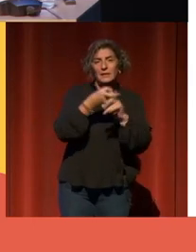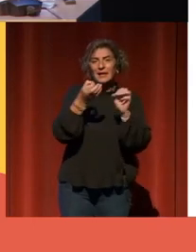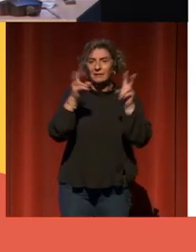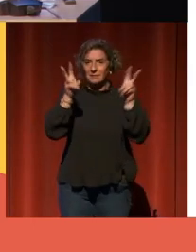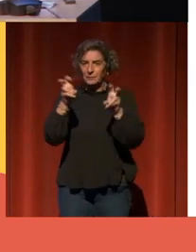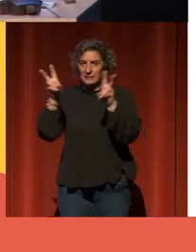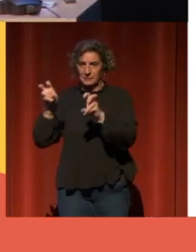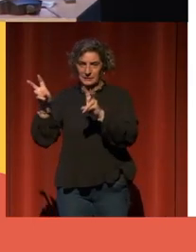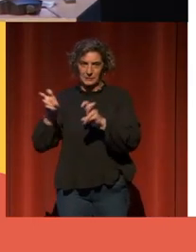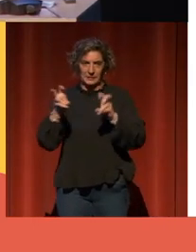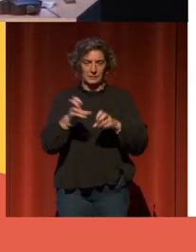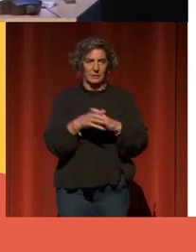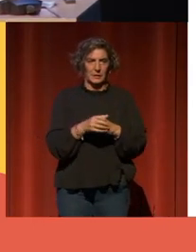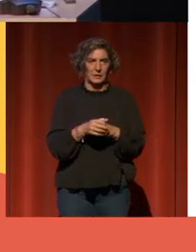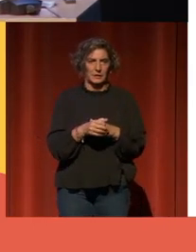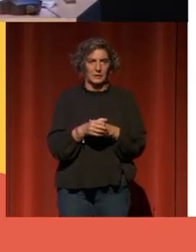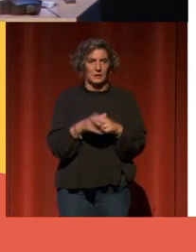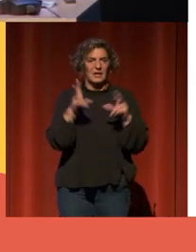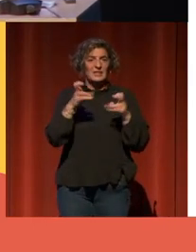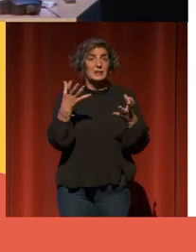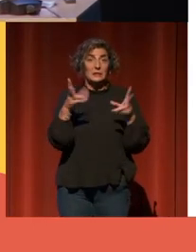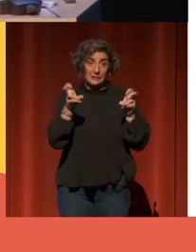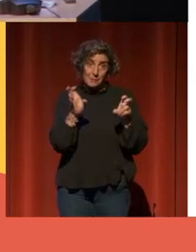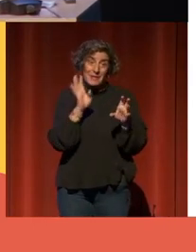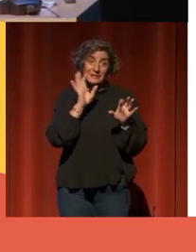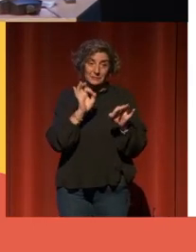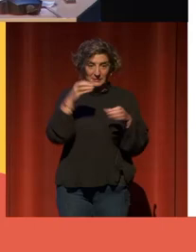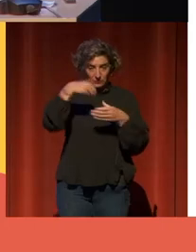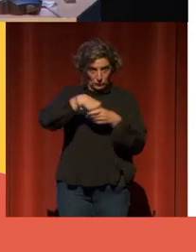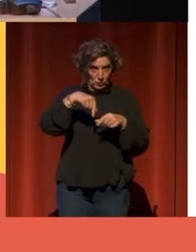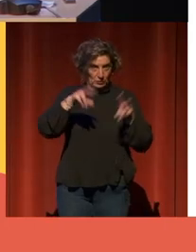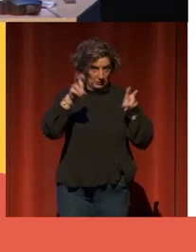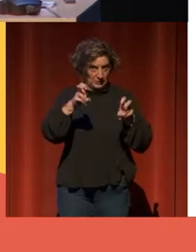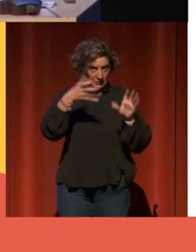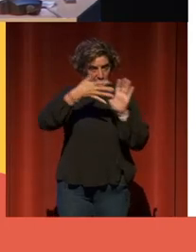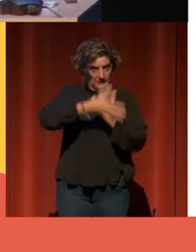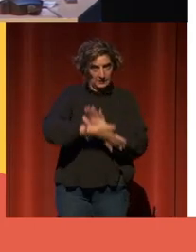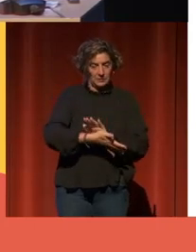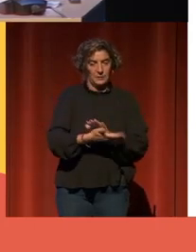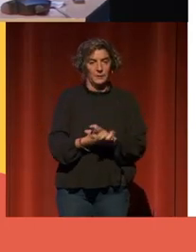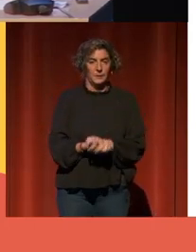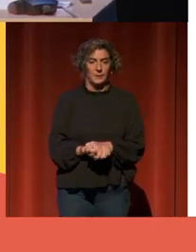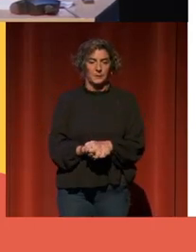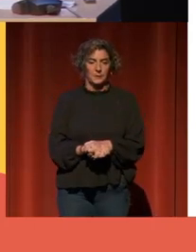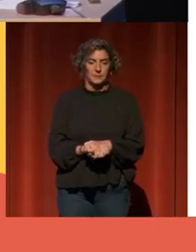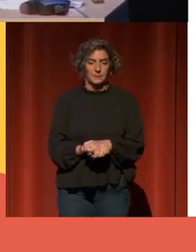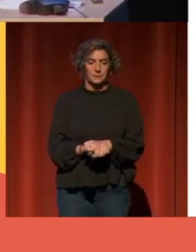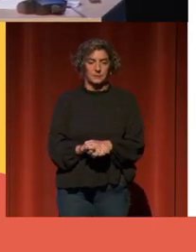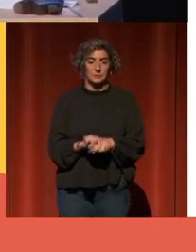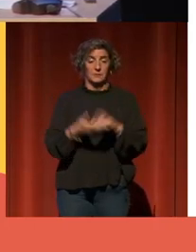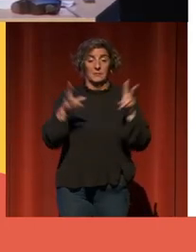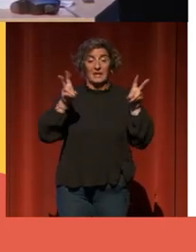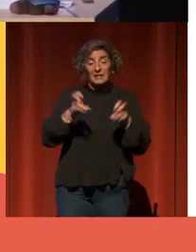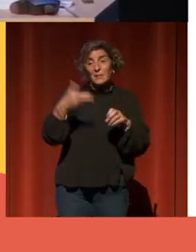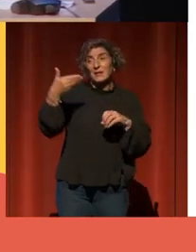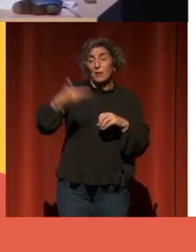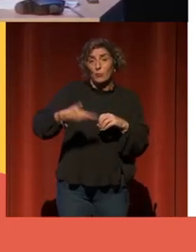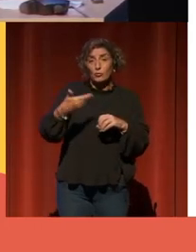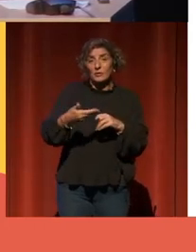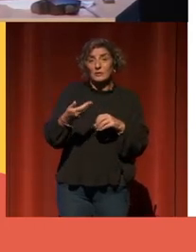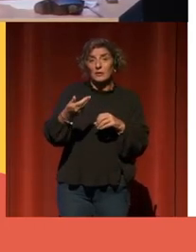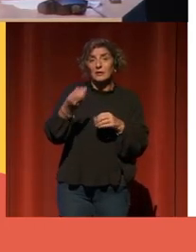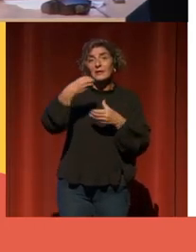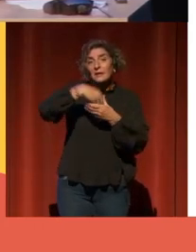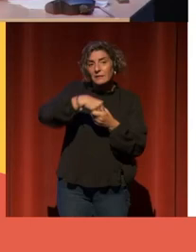es decir temas dentro del campo que sean relevantes pertinentes en términos